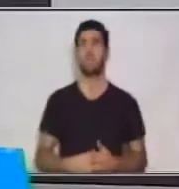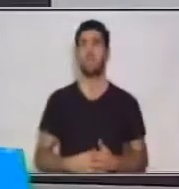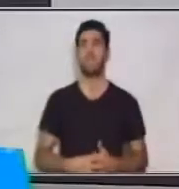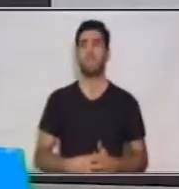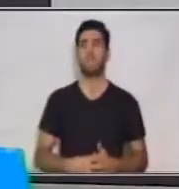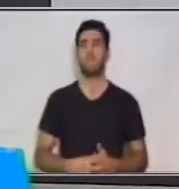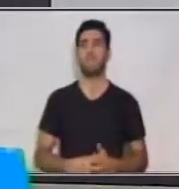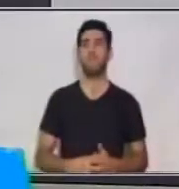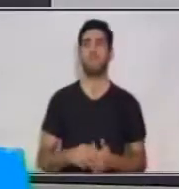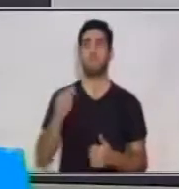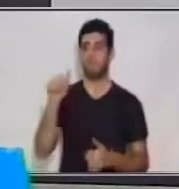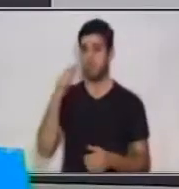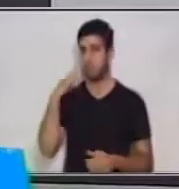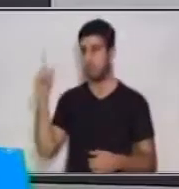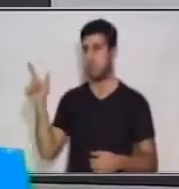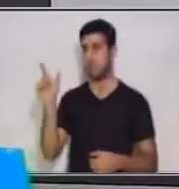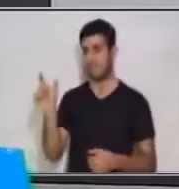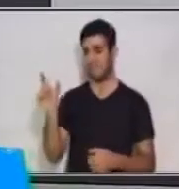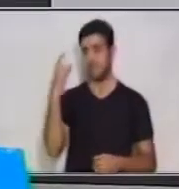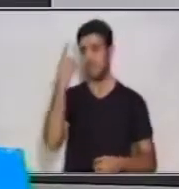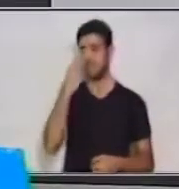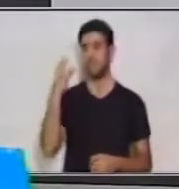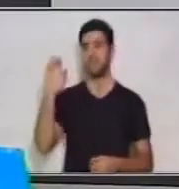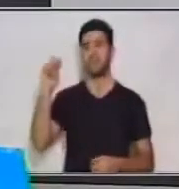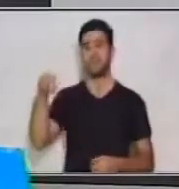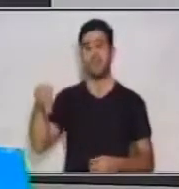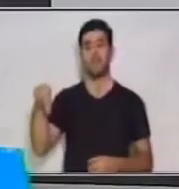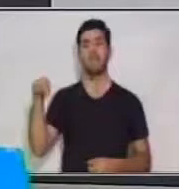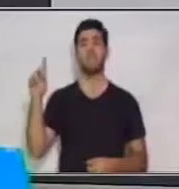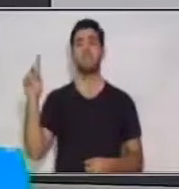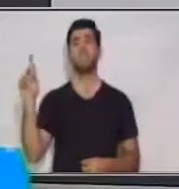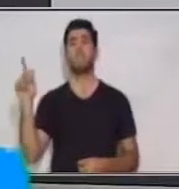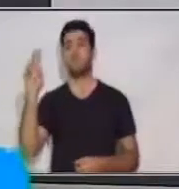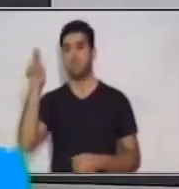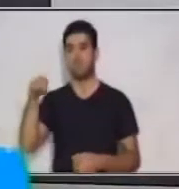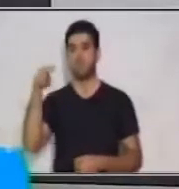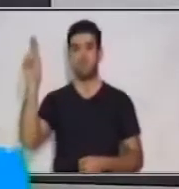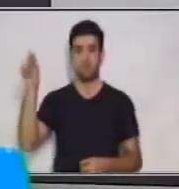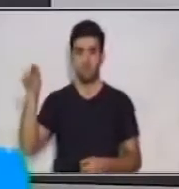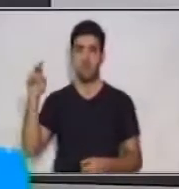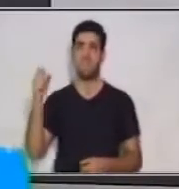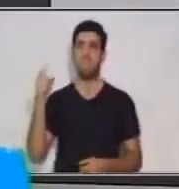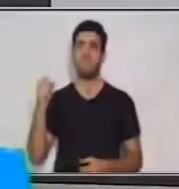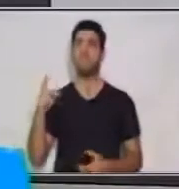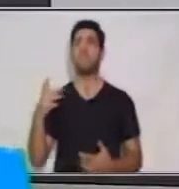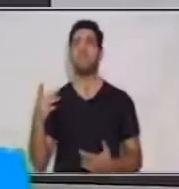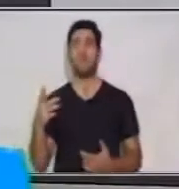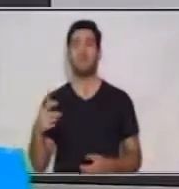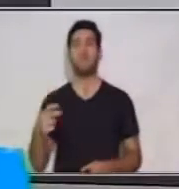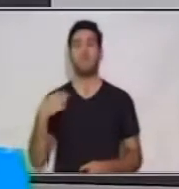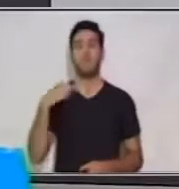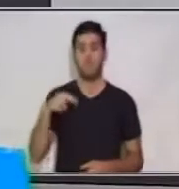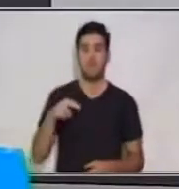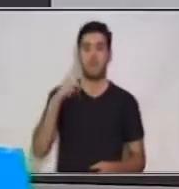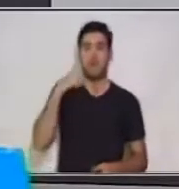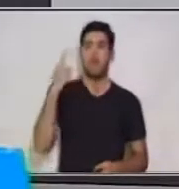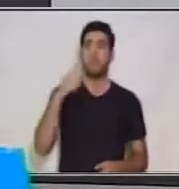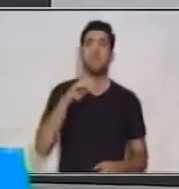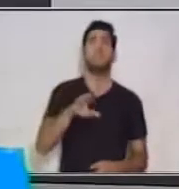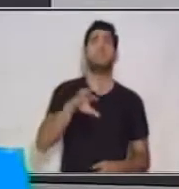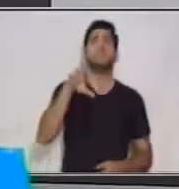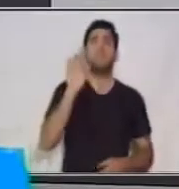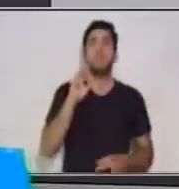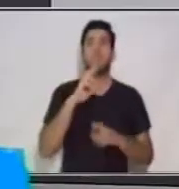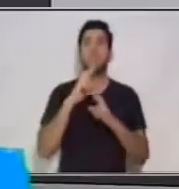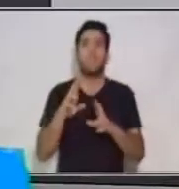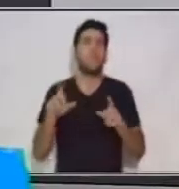0.9193, esto es igual al seno del ángulo gamma. ¿Cómo vamos a despejar